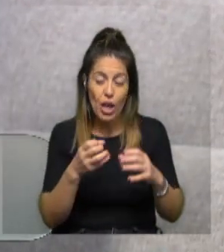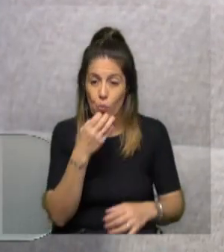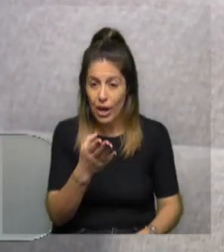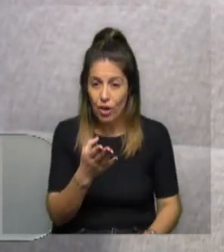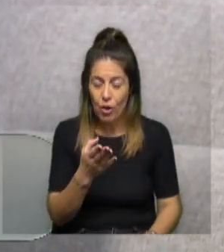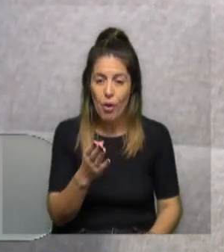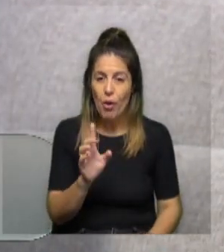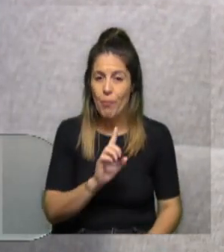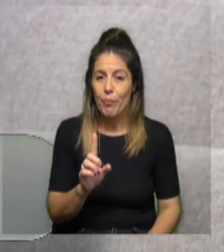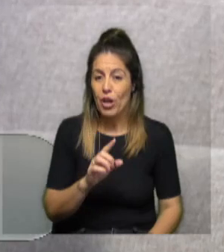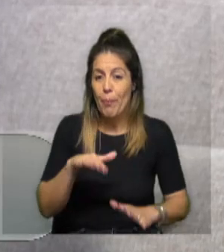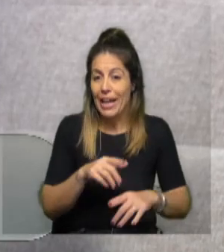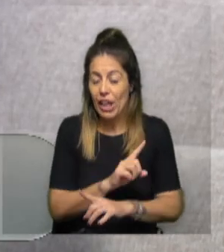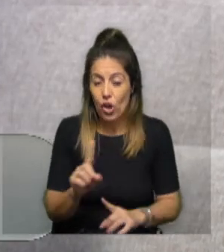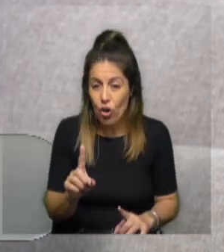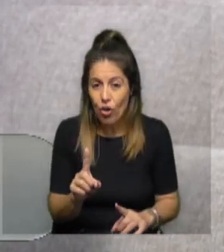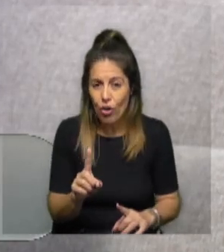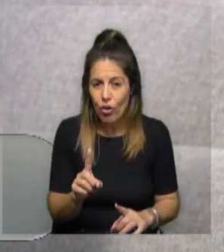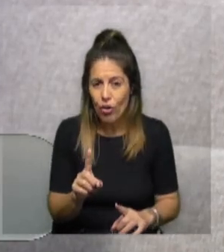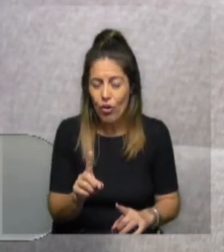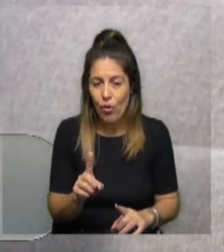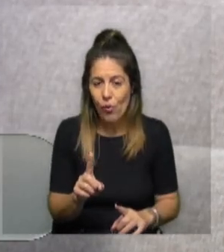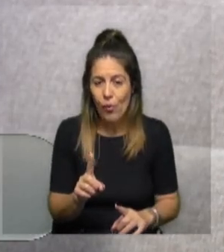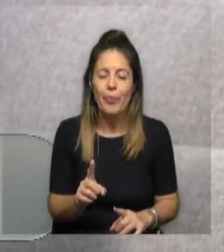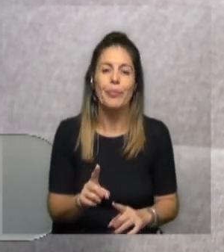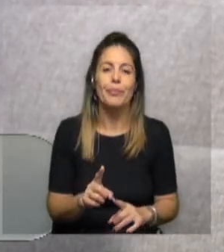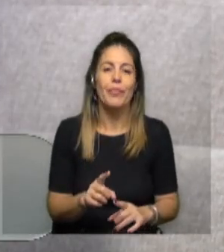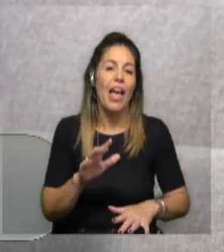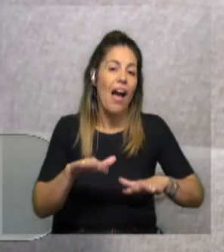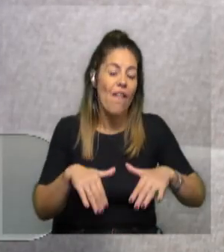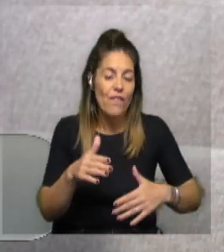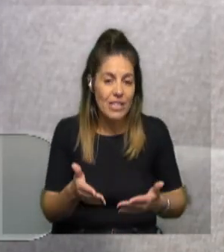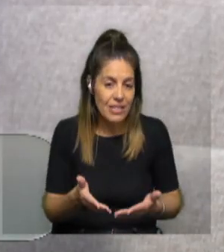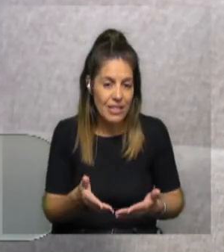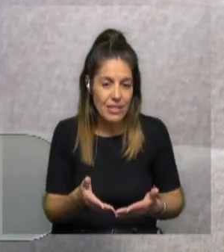laburo, puede pasar exactamente lo mismo. Y muchas veces